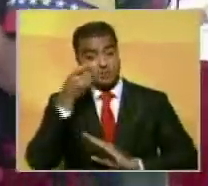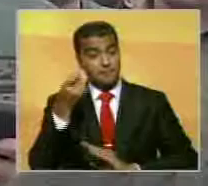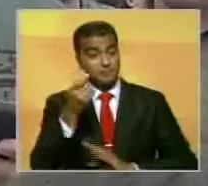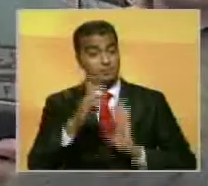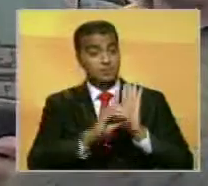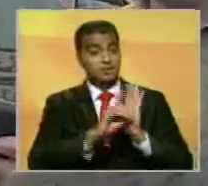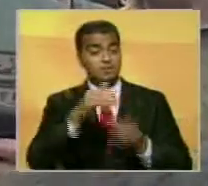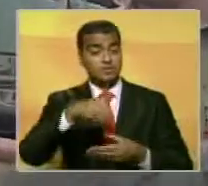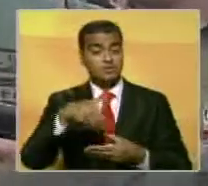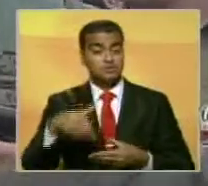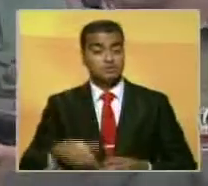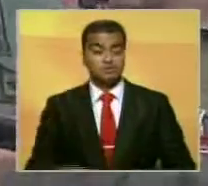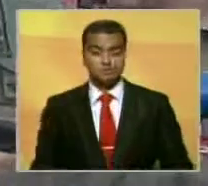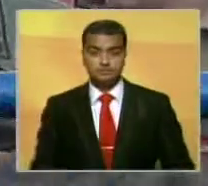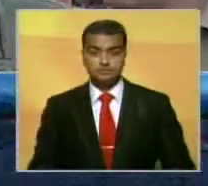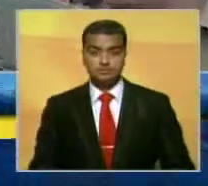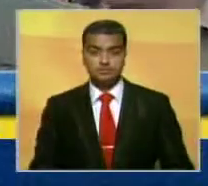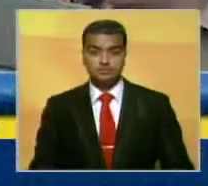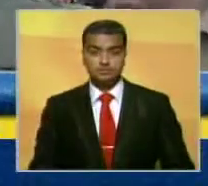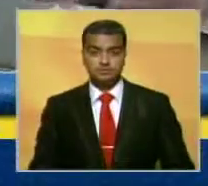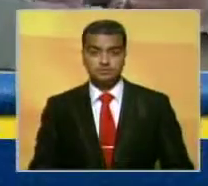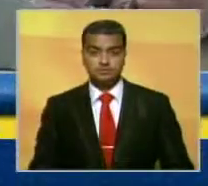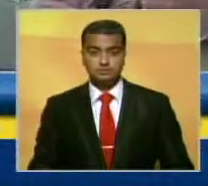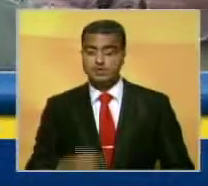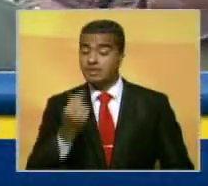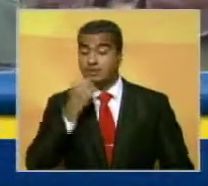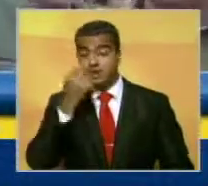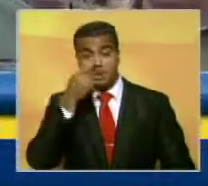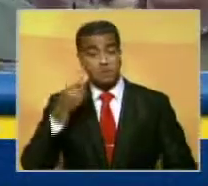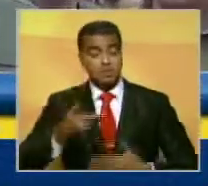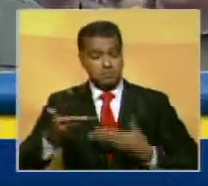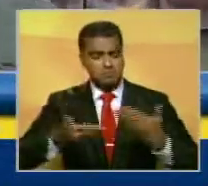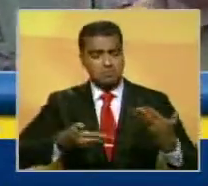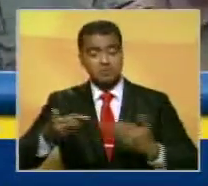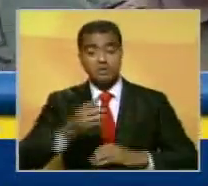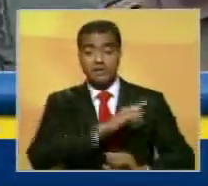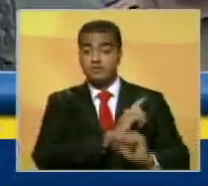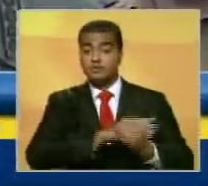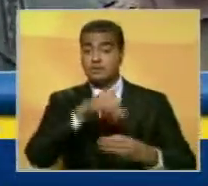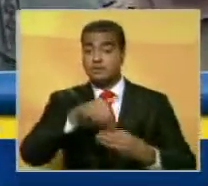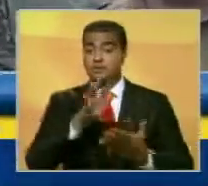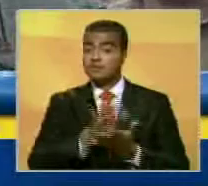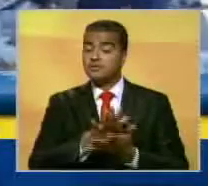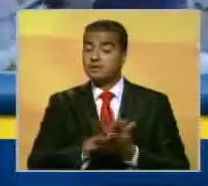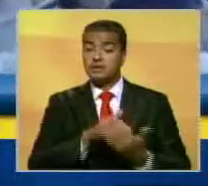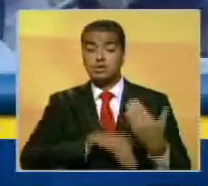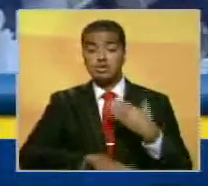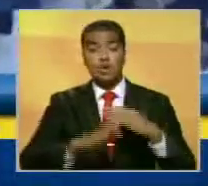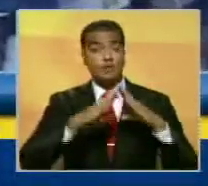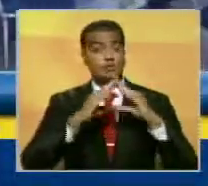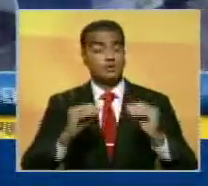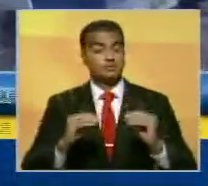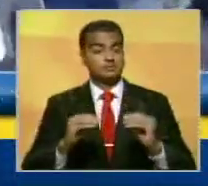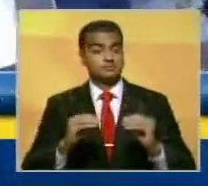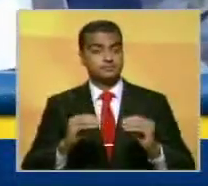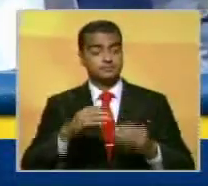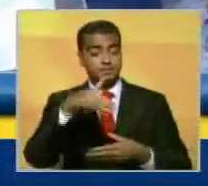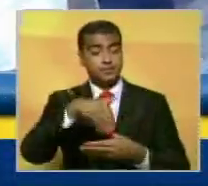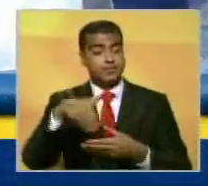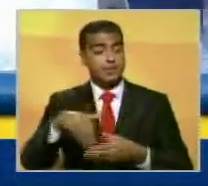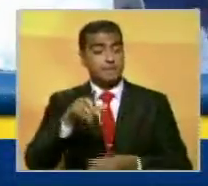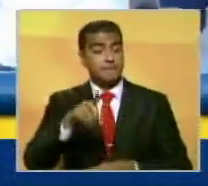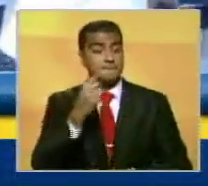su derecho al voto lo que le pido al pueblo es que confíe en tu fuerza armada que tenga calma y que vayan todos a votar en cuanto a las jornadas humanitarias